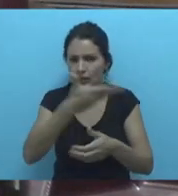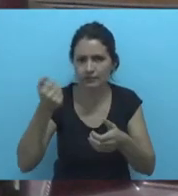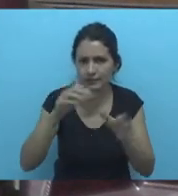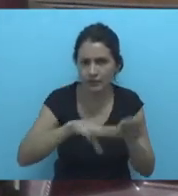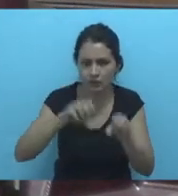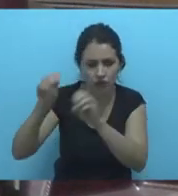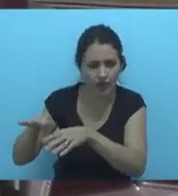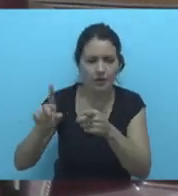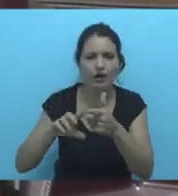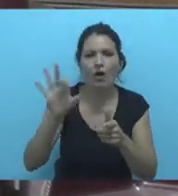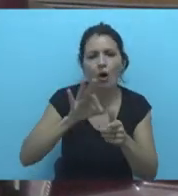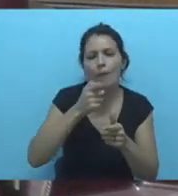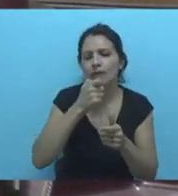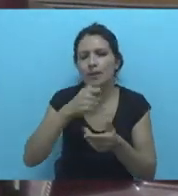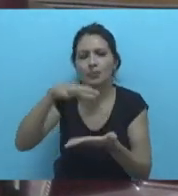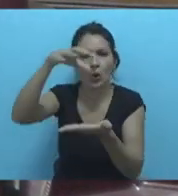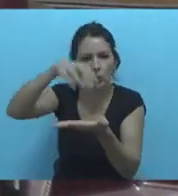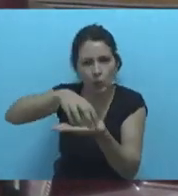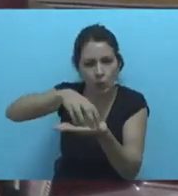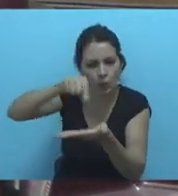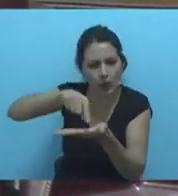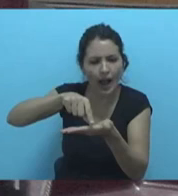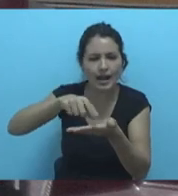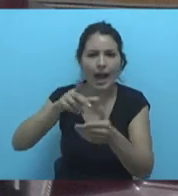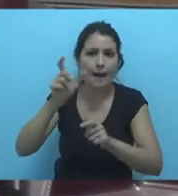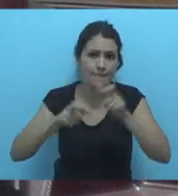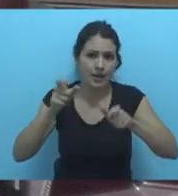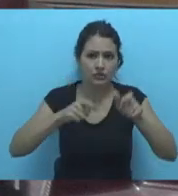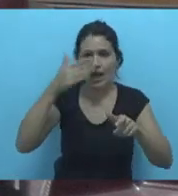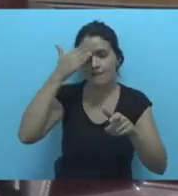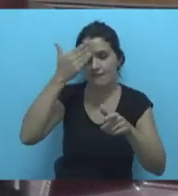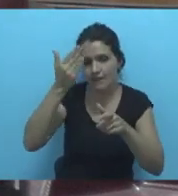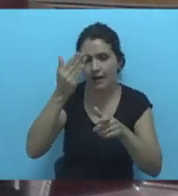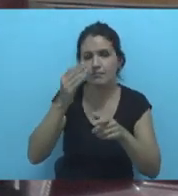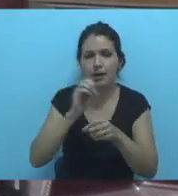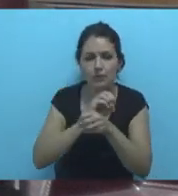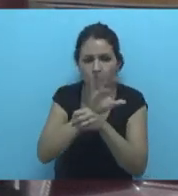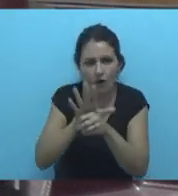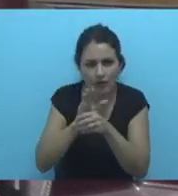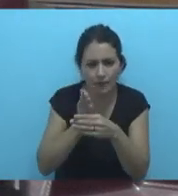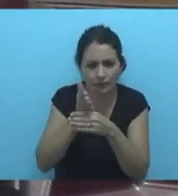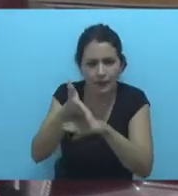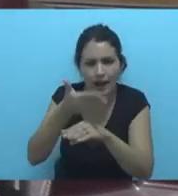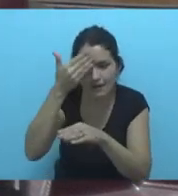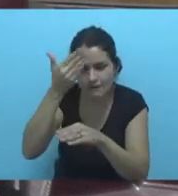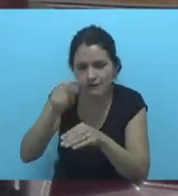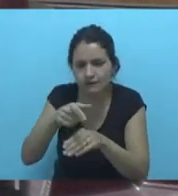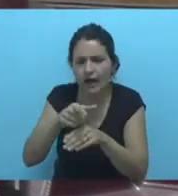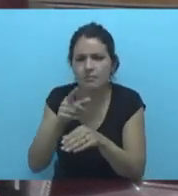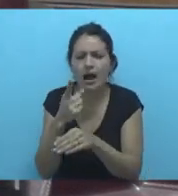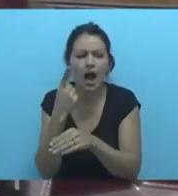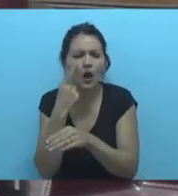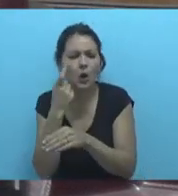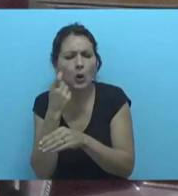policía. La Formosa de Gilding Fran, señora vicepresidenta, es un lugar donde todos sus